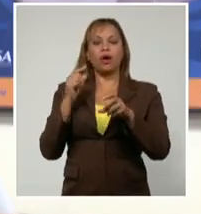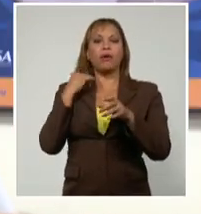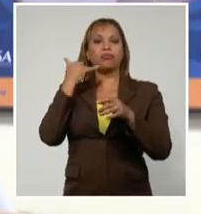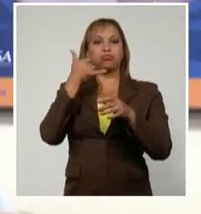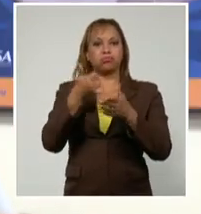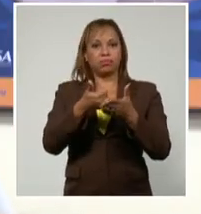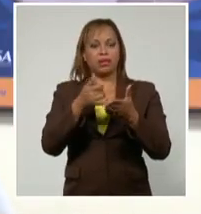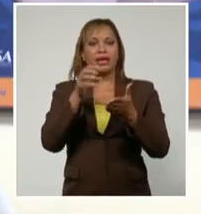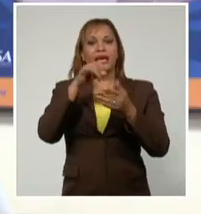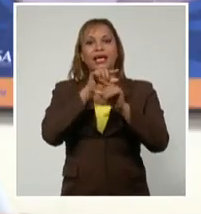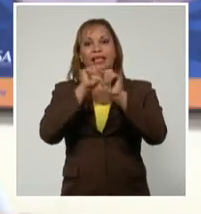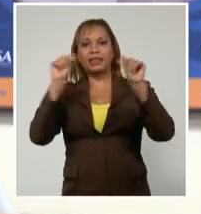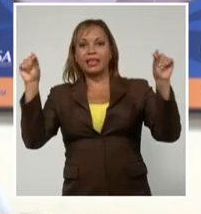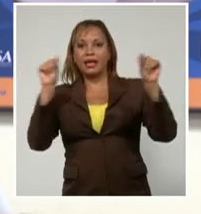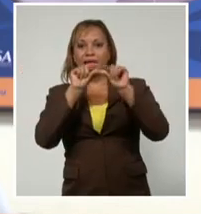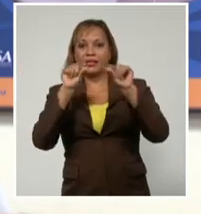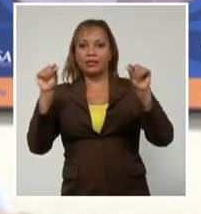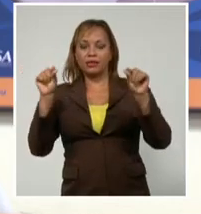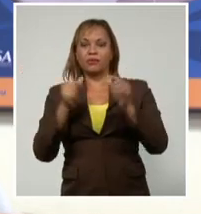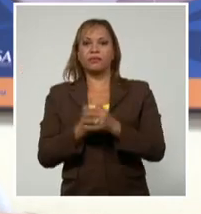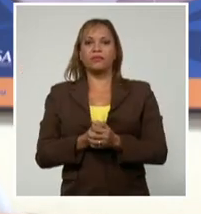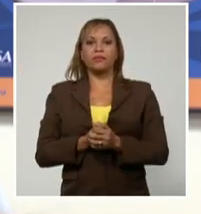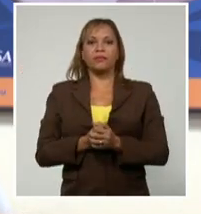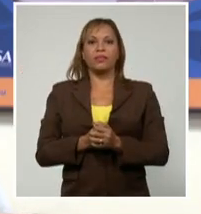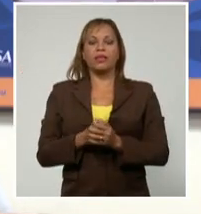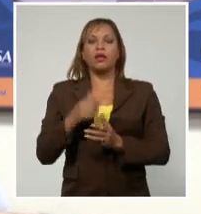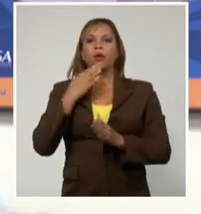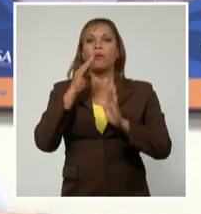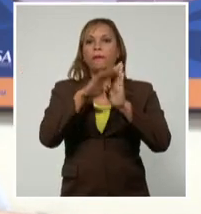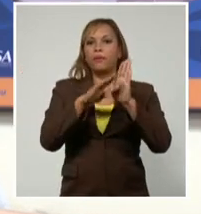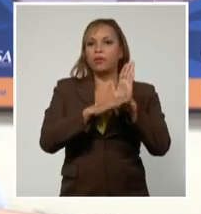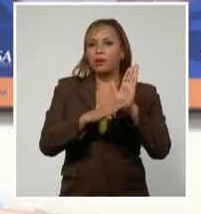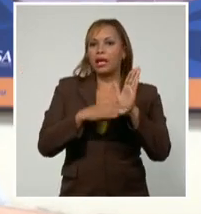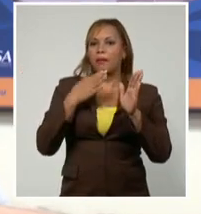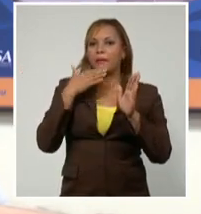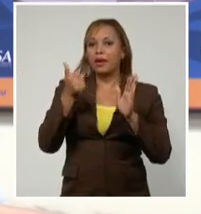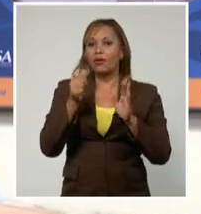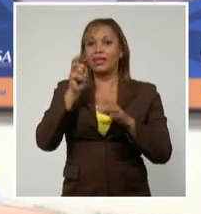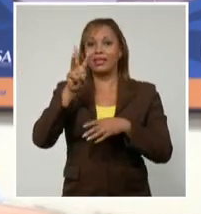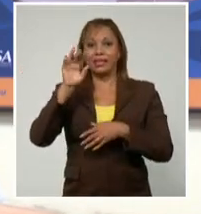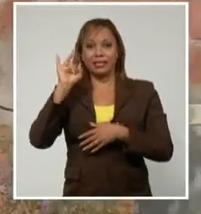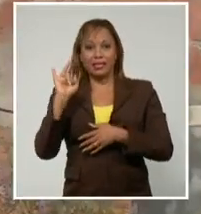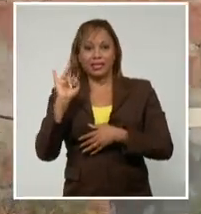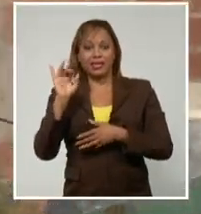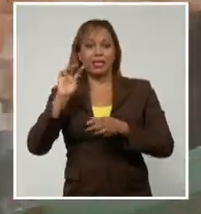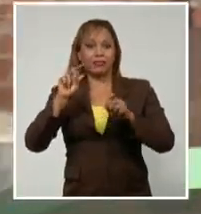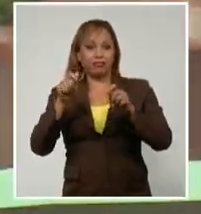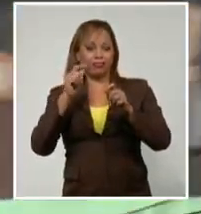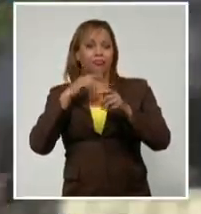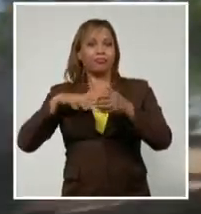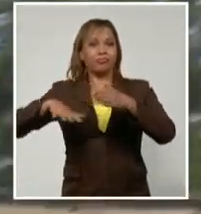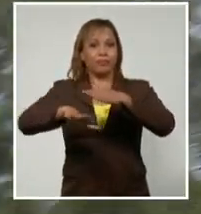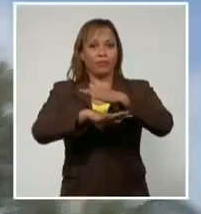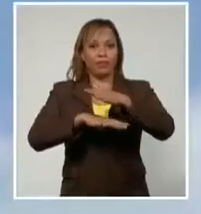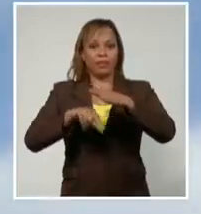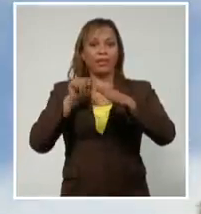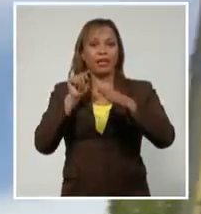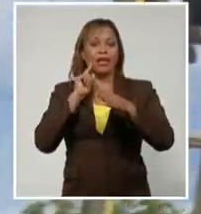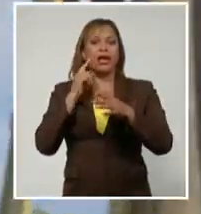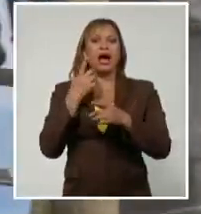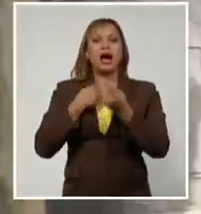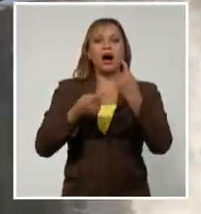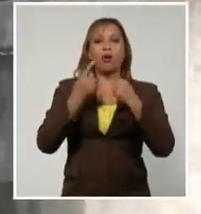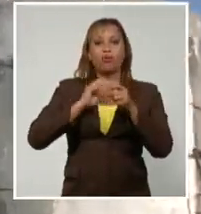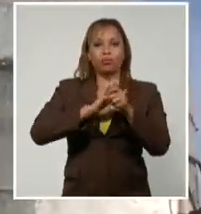provincia. Además de estas 40 radiobases, hay un programa de mejora de 37 radiobases. A pesar de la COVID-19,